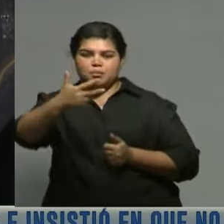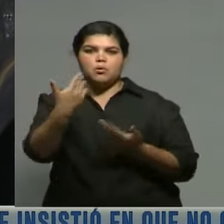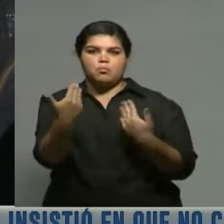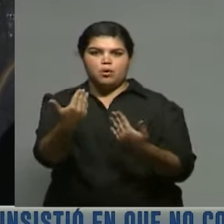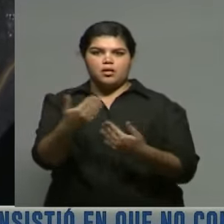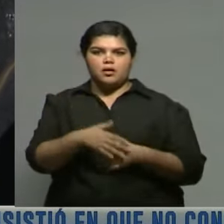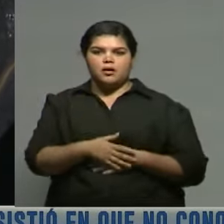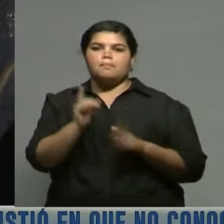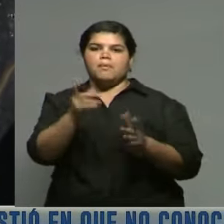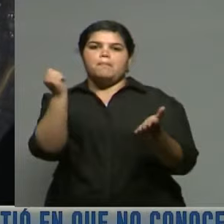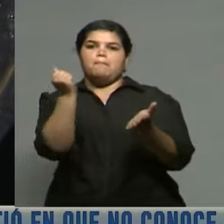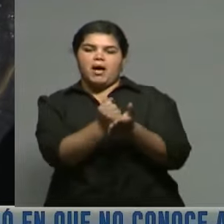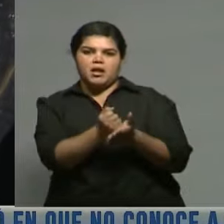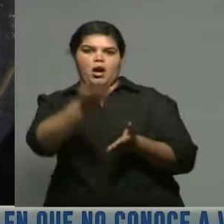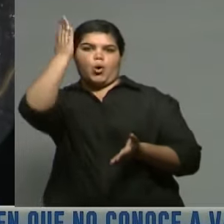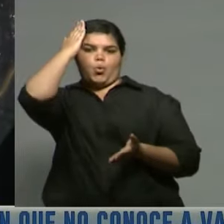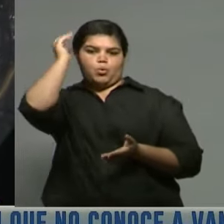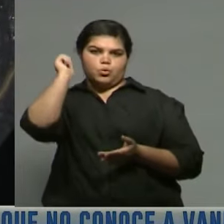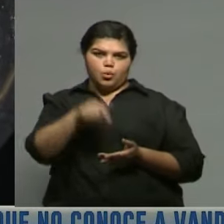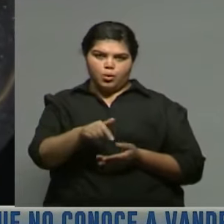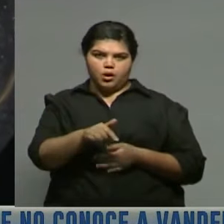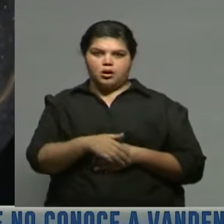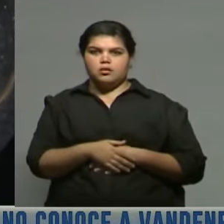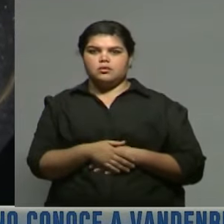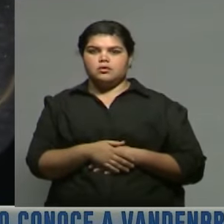de la marca, además de la cultura, además de lo que tiene que ver